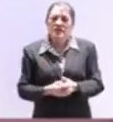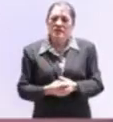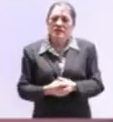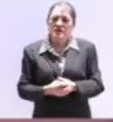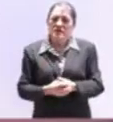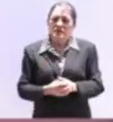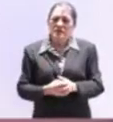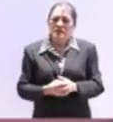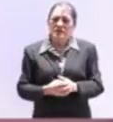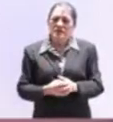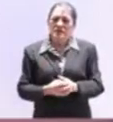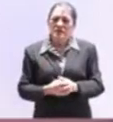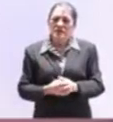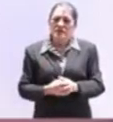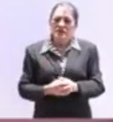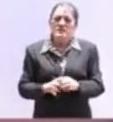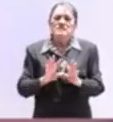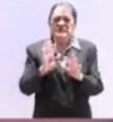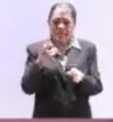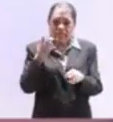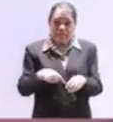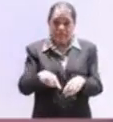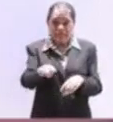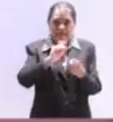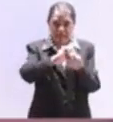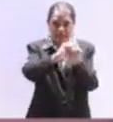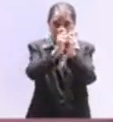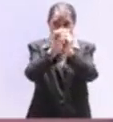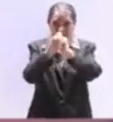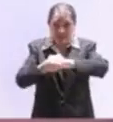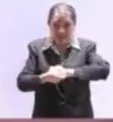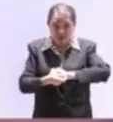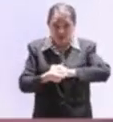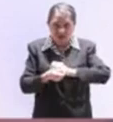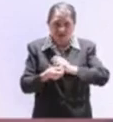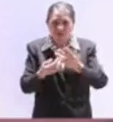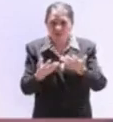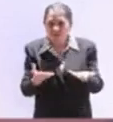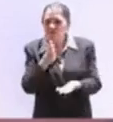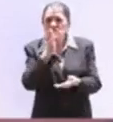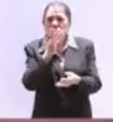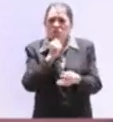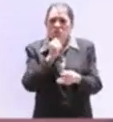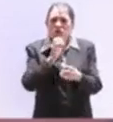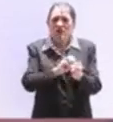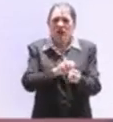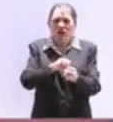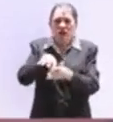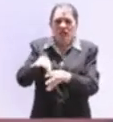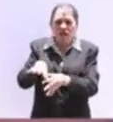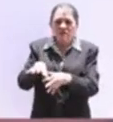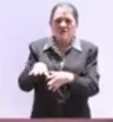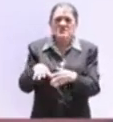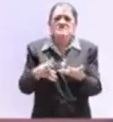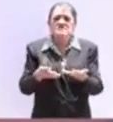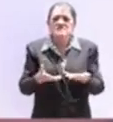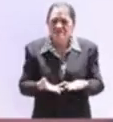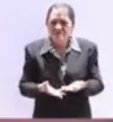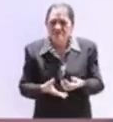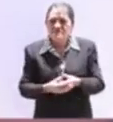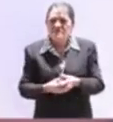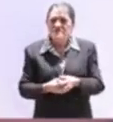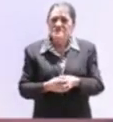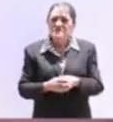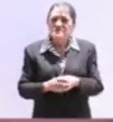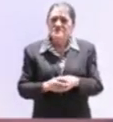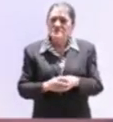En este tiempo nuevo de la transformación que estamos viviendo, no se puede tolerar que la prosperidad sea para algunos cuantos.